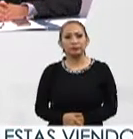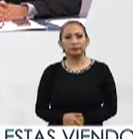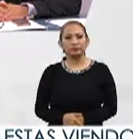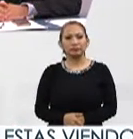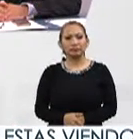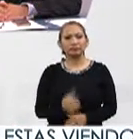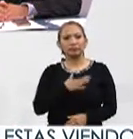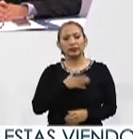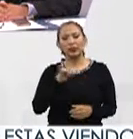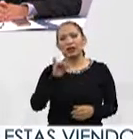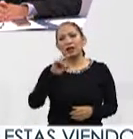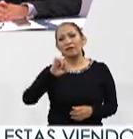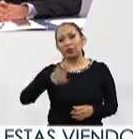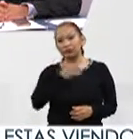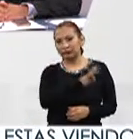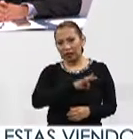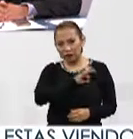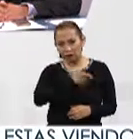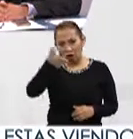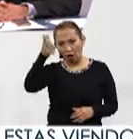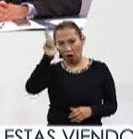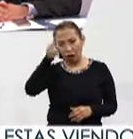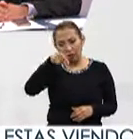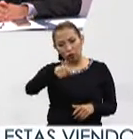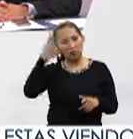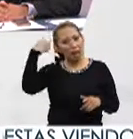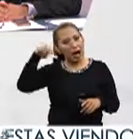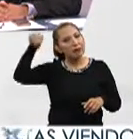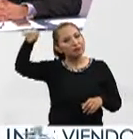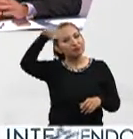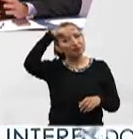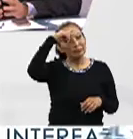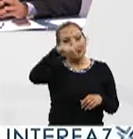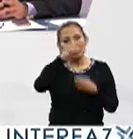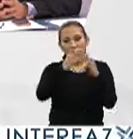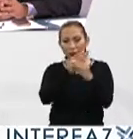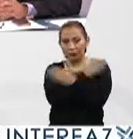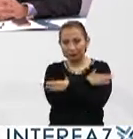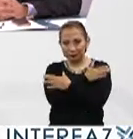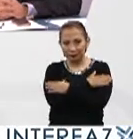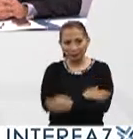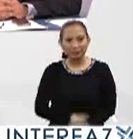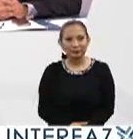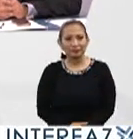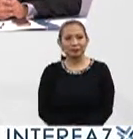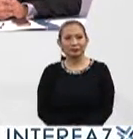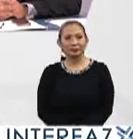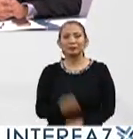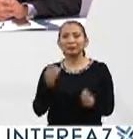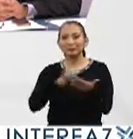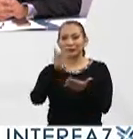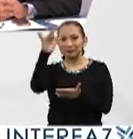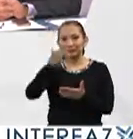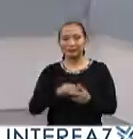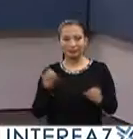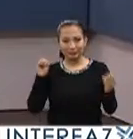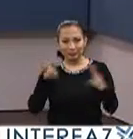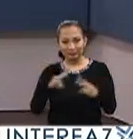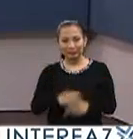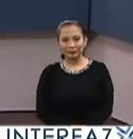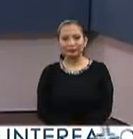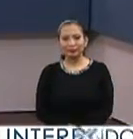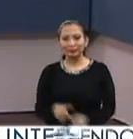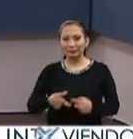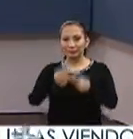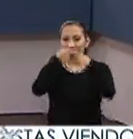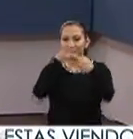Claro. Qué bueno, Irving, pues enhorabuena, ojalá y sigas viajando por el país y por el mundo. Un fuerte abrazo. Muchas gracias. Hasta luego, Irving.